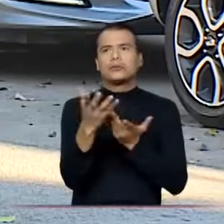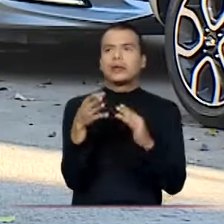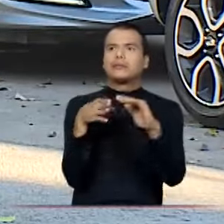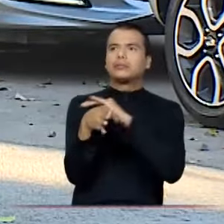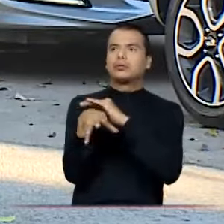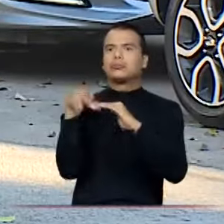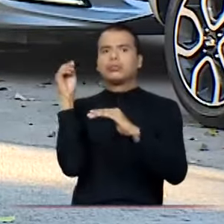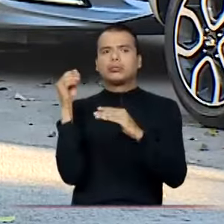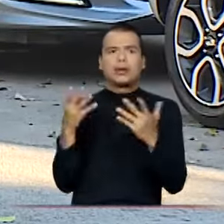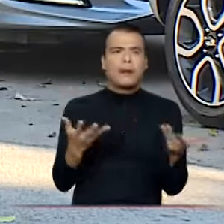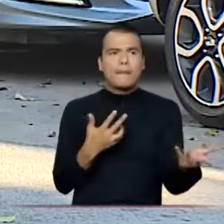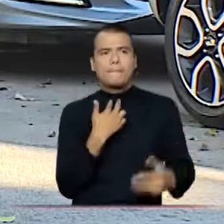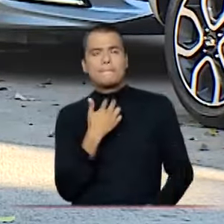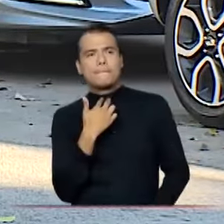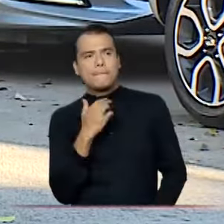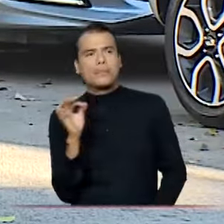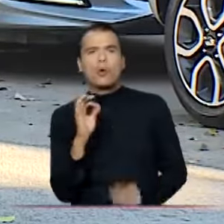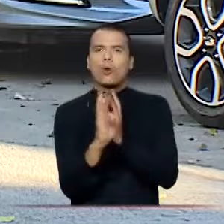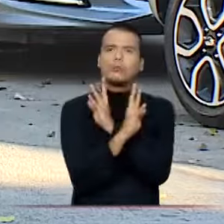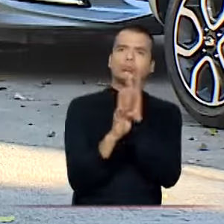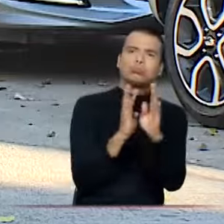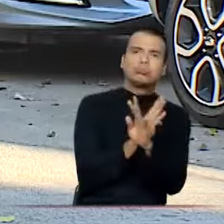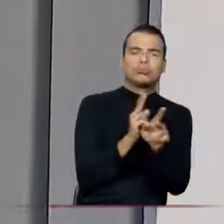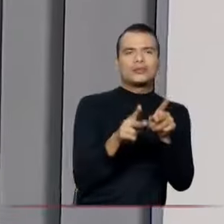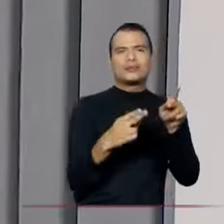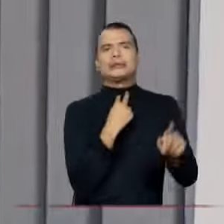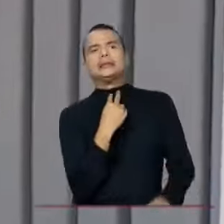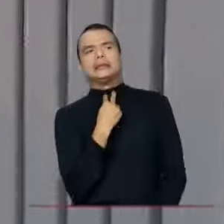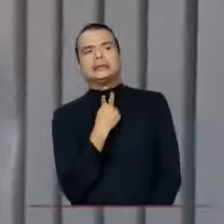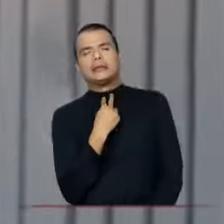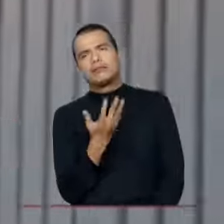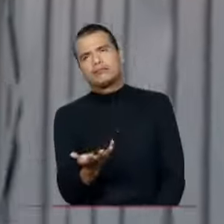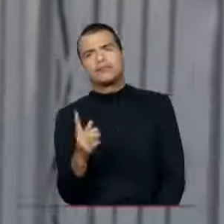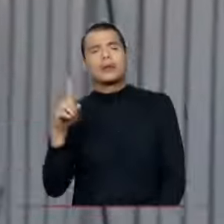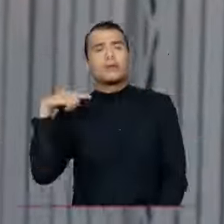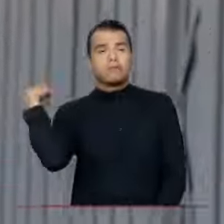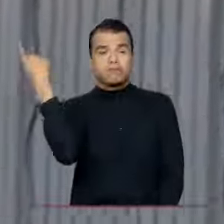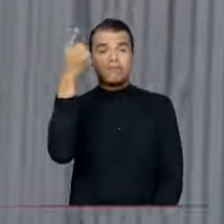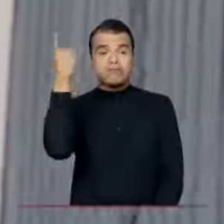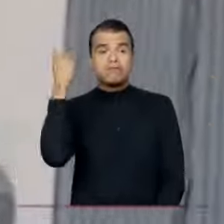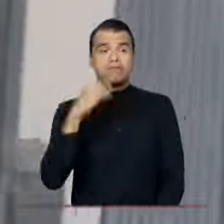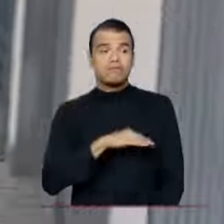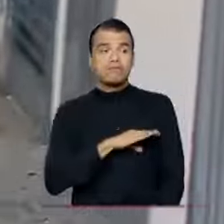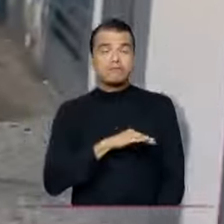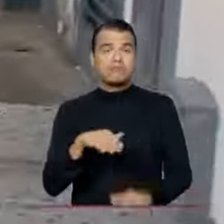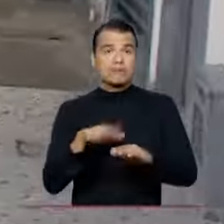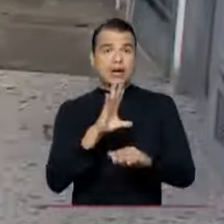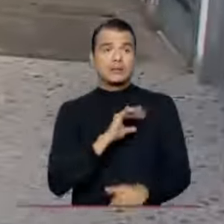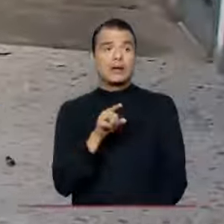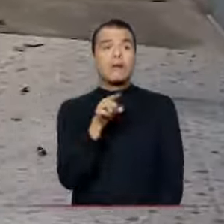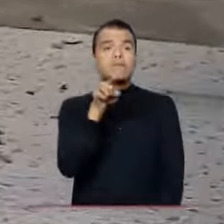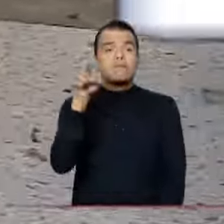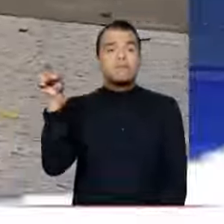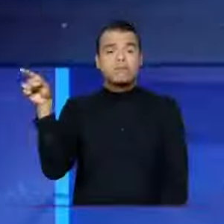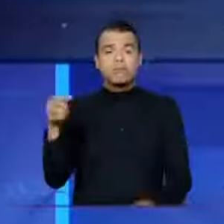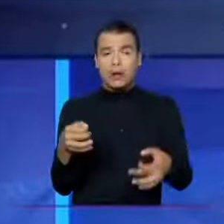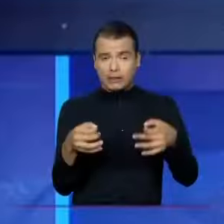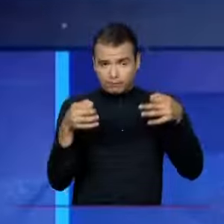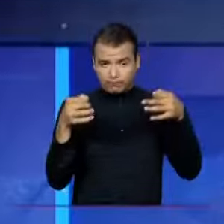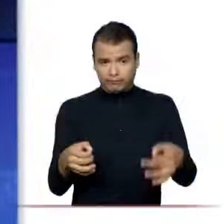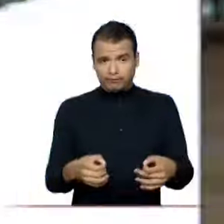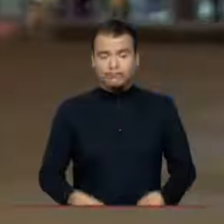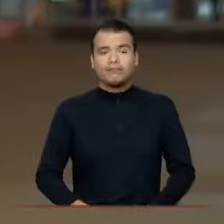abrir las rejas ni dejan espacios para que pasen los peatones, es un mal comportamiento que se ha extendido en la capital del Valle.